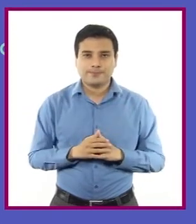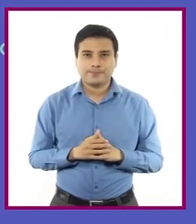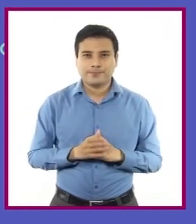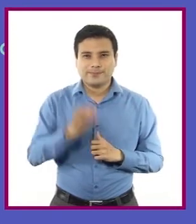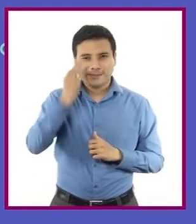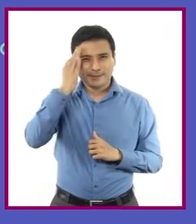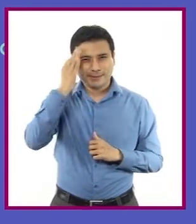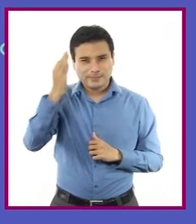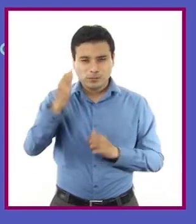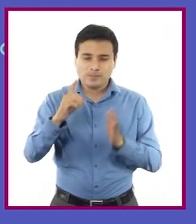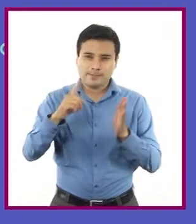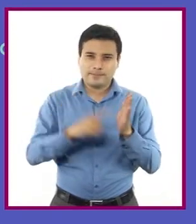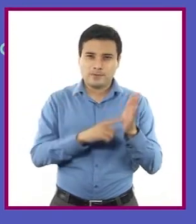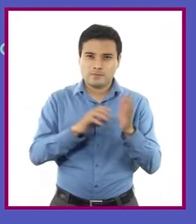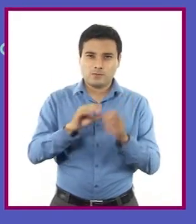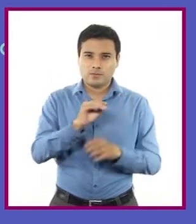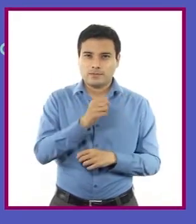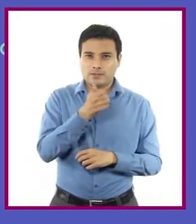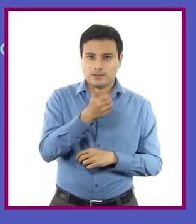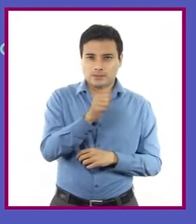temporada